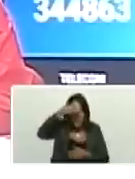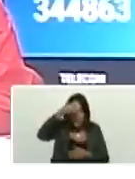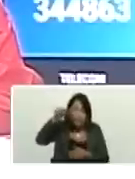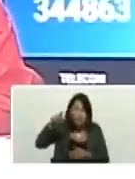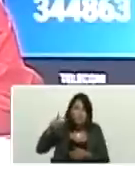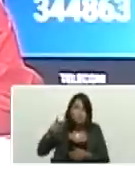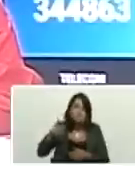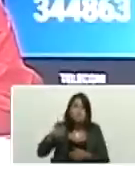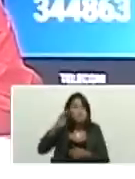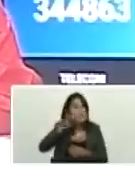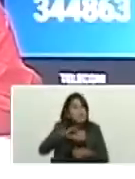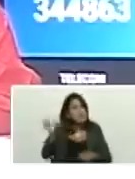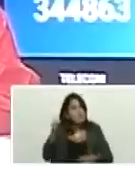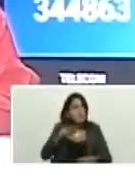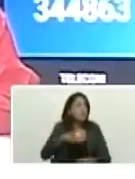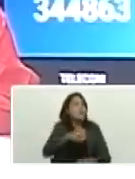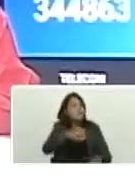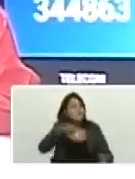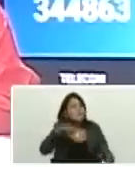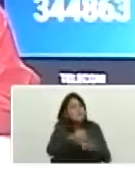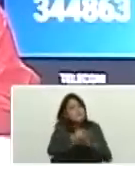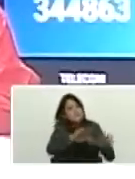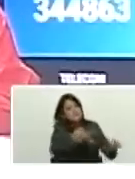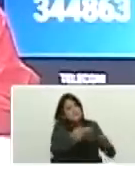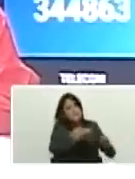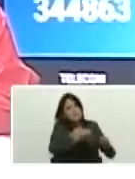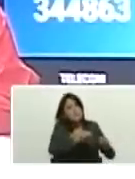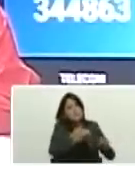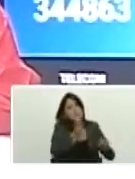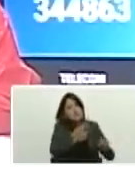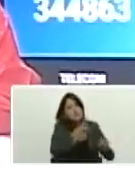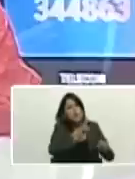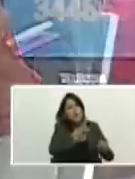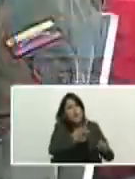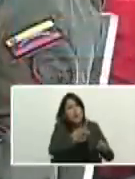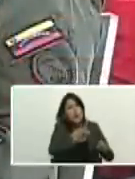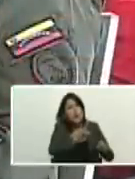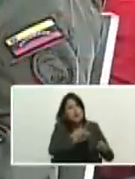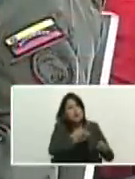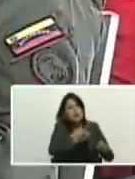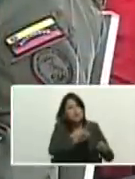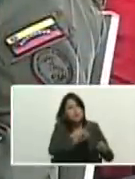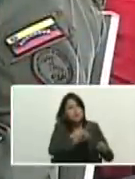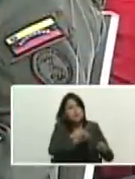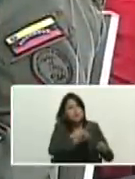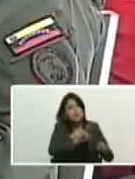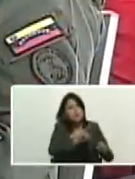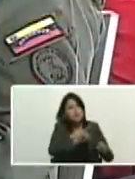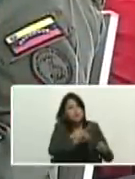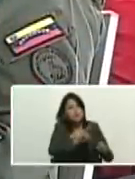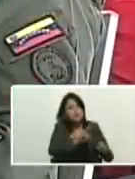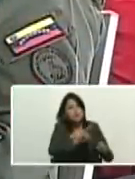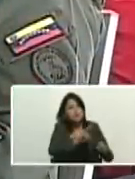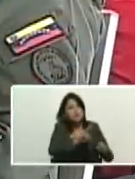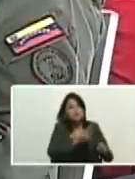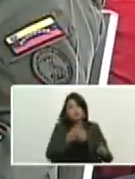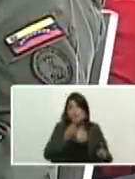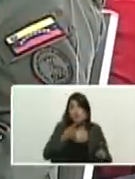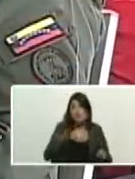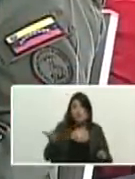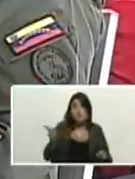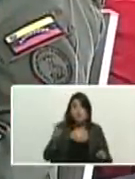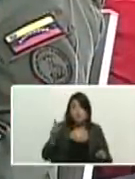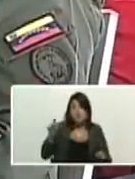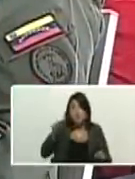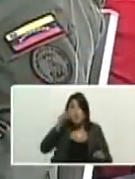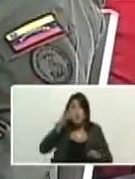invadir militarmente a Venezuela, padrino Hernández Lares, Mike Pompeo confiesa que él le propuso